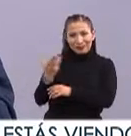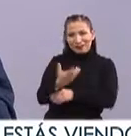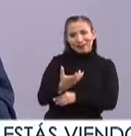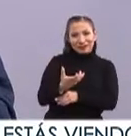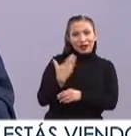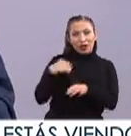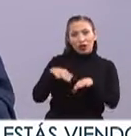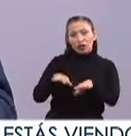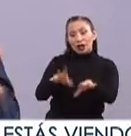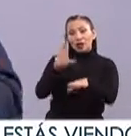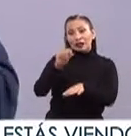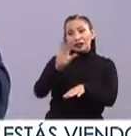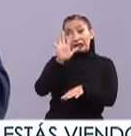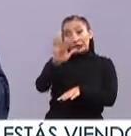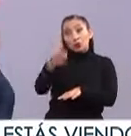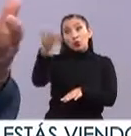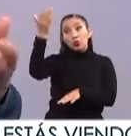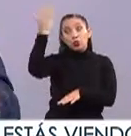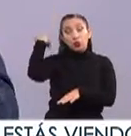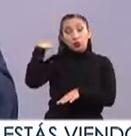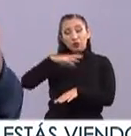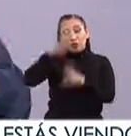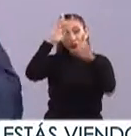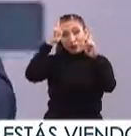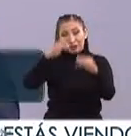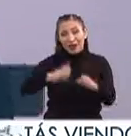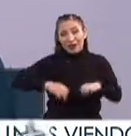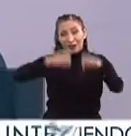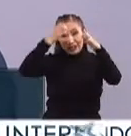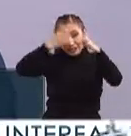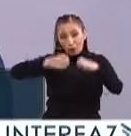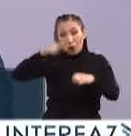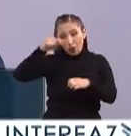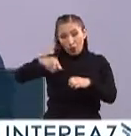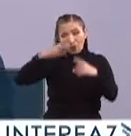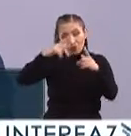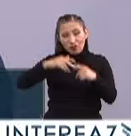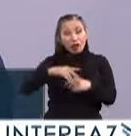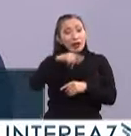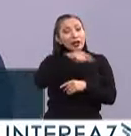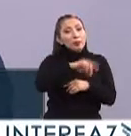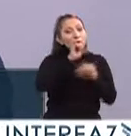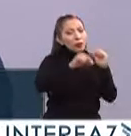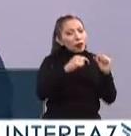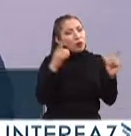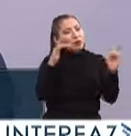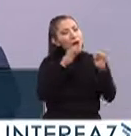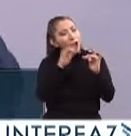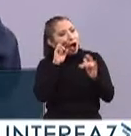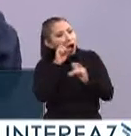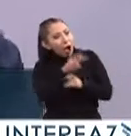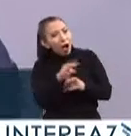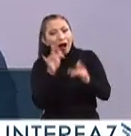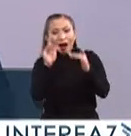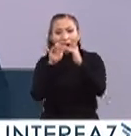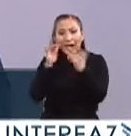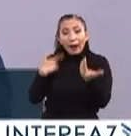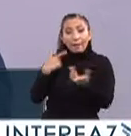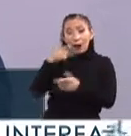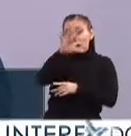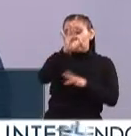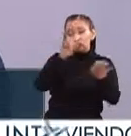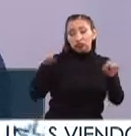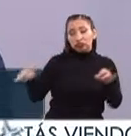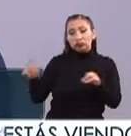las costureras del 85, sí. Entonces se fue tejiendo un poco de manera espontánea, digamos, pero la selección